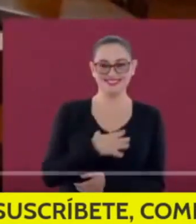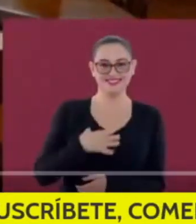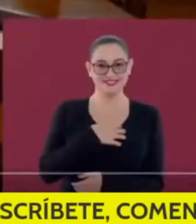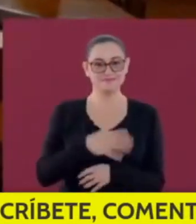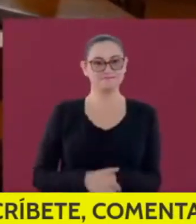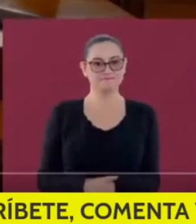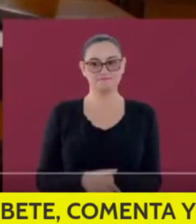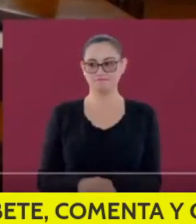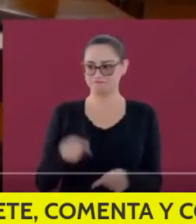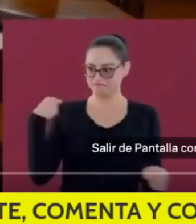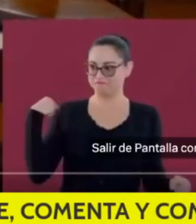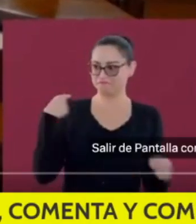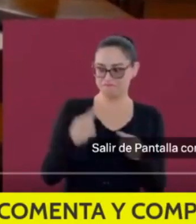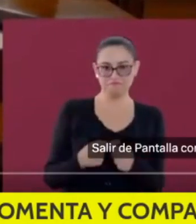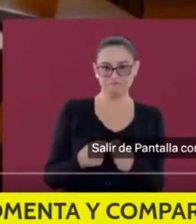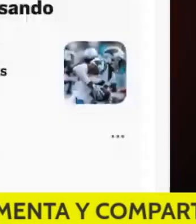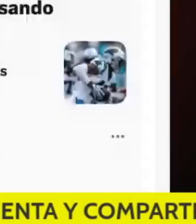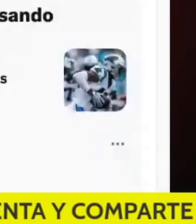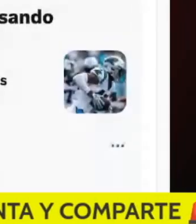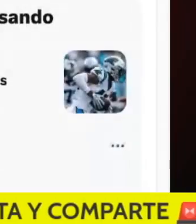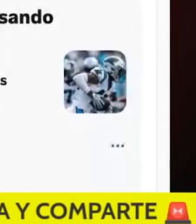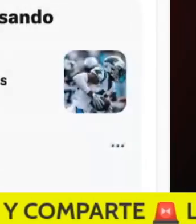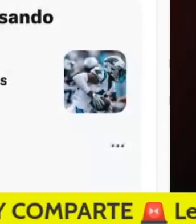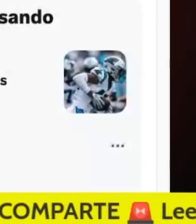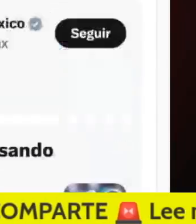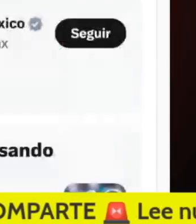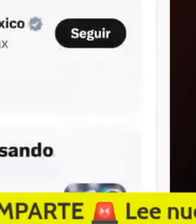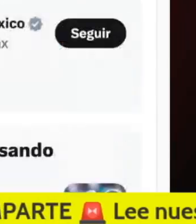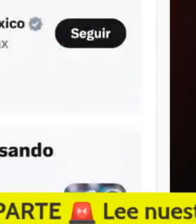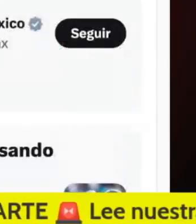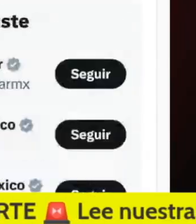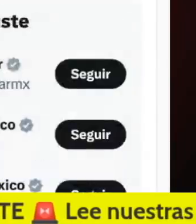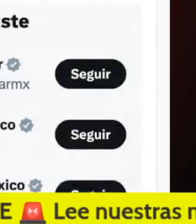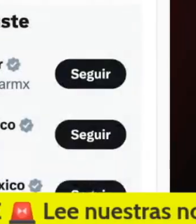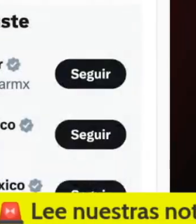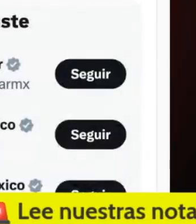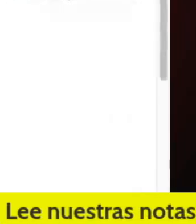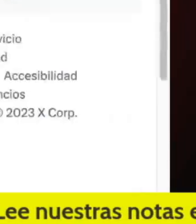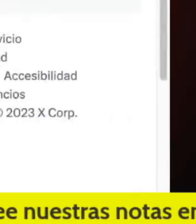Contento porque se ha aprobado.